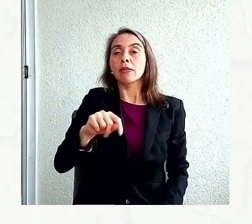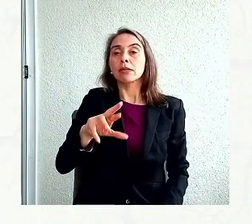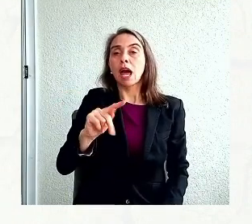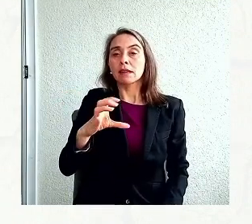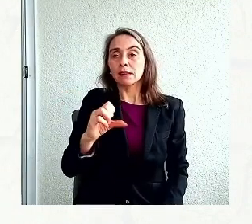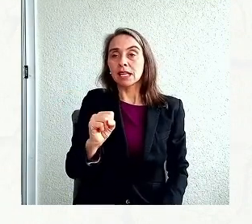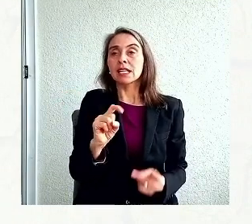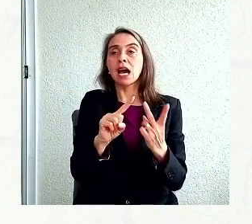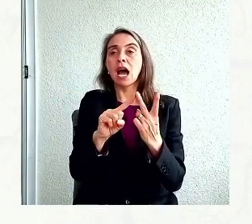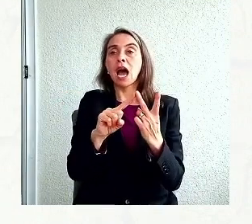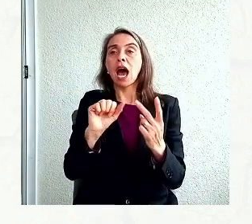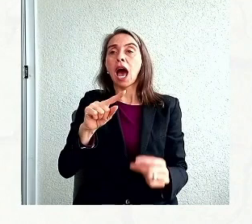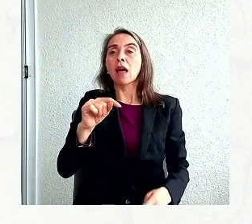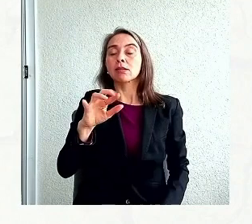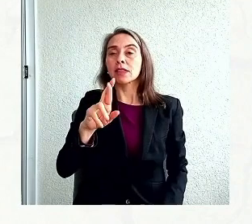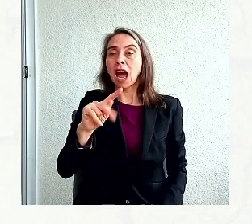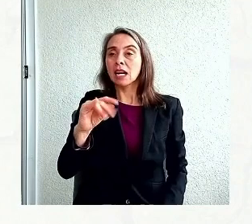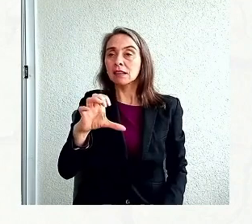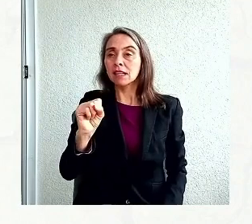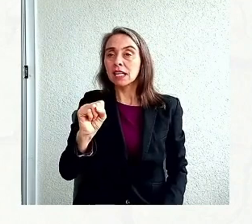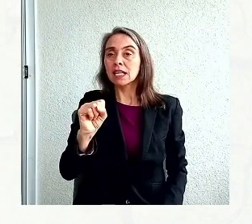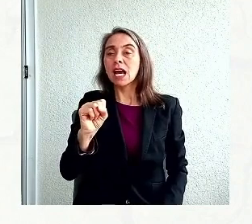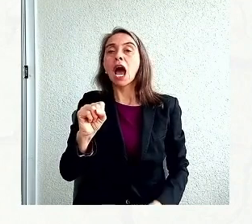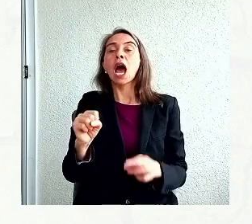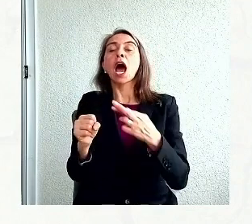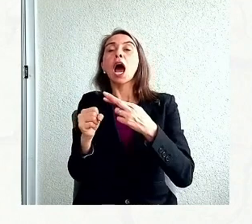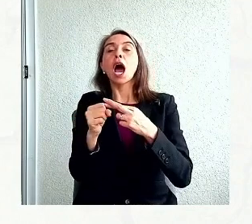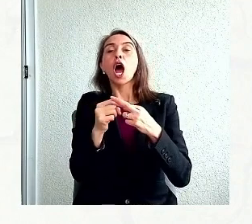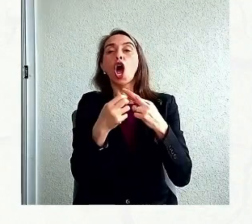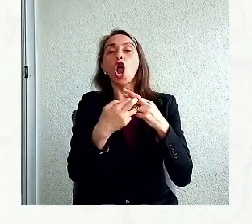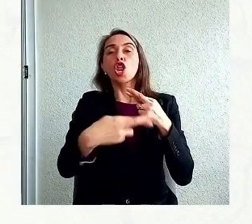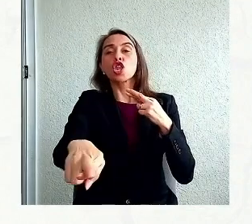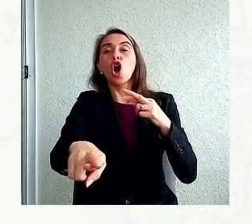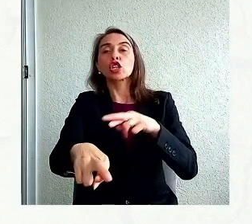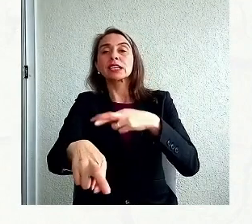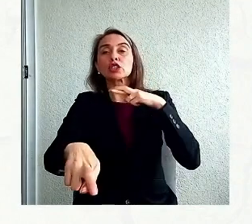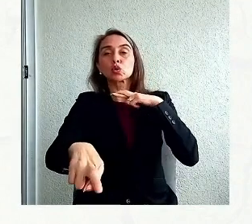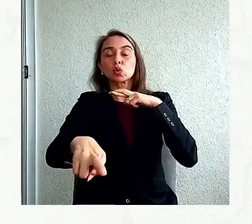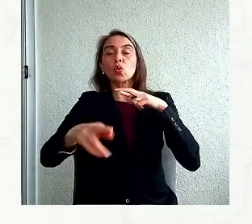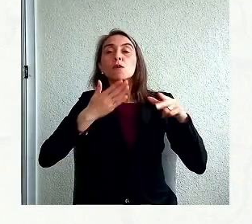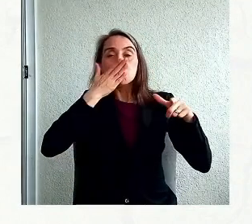norte-sur, que ha sido más impactada por el calentamiento.